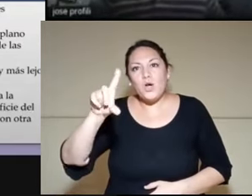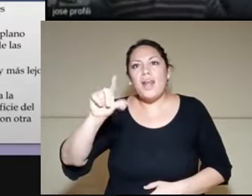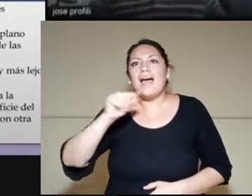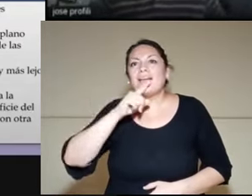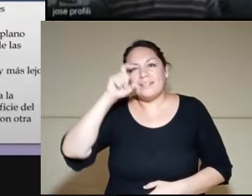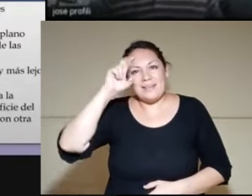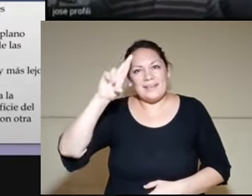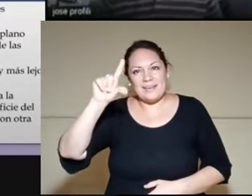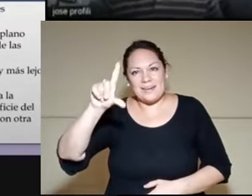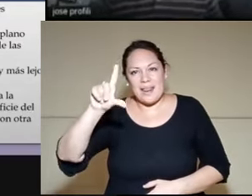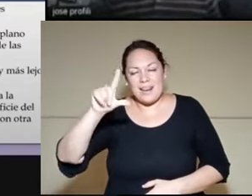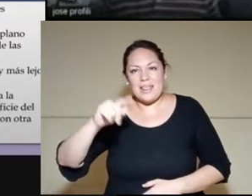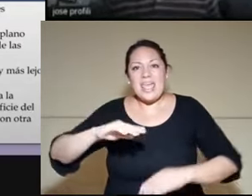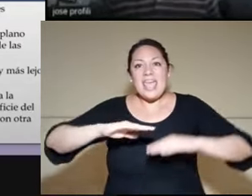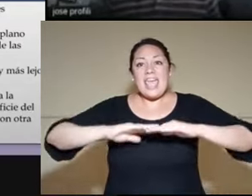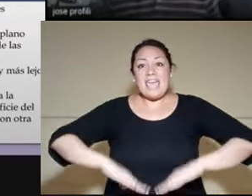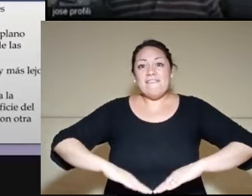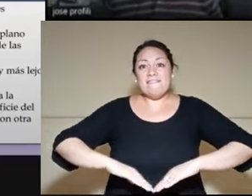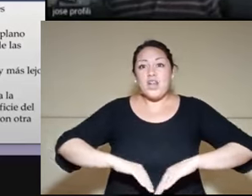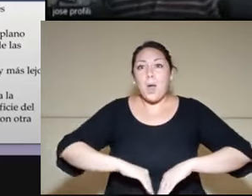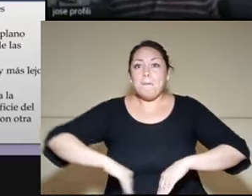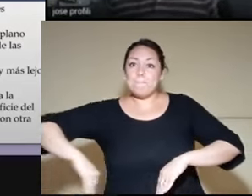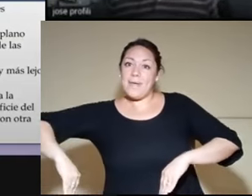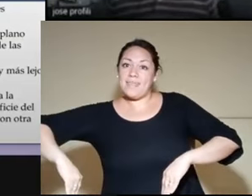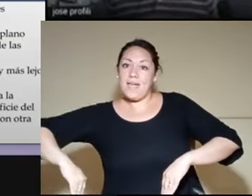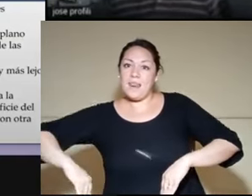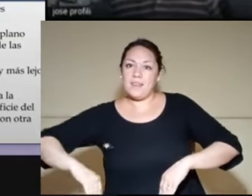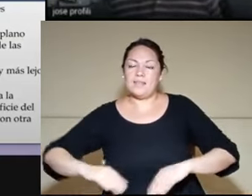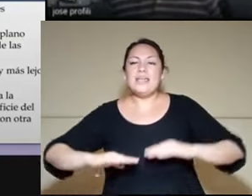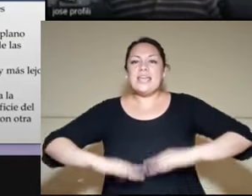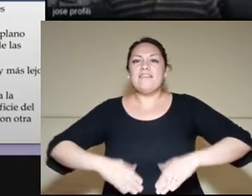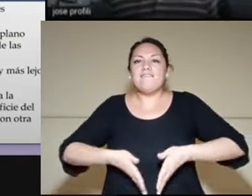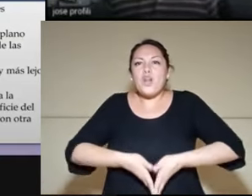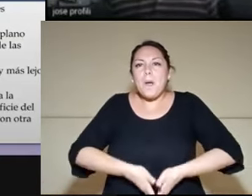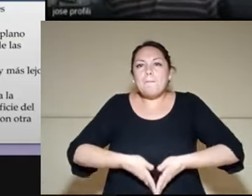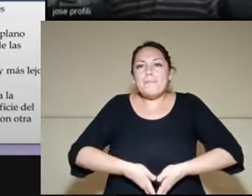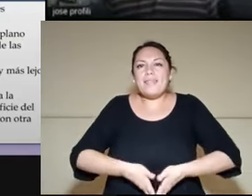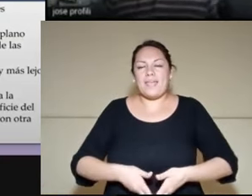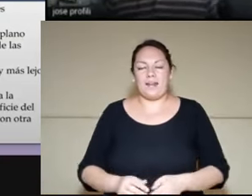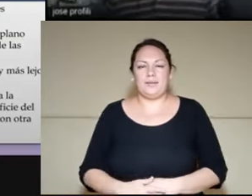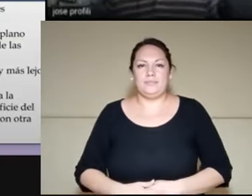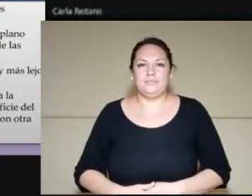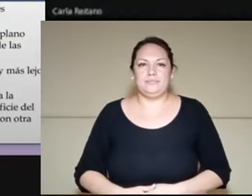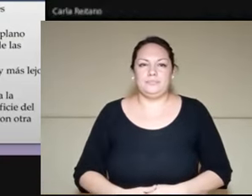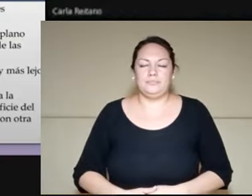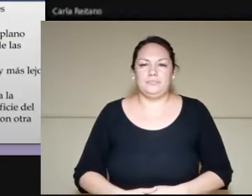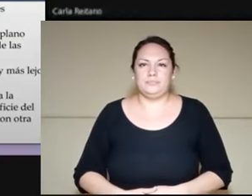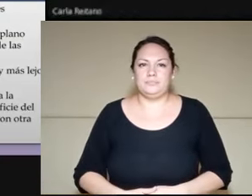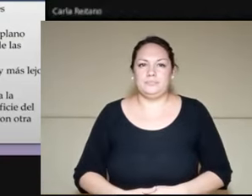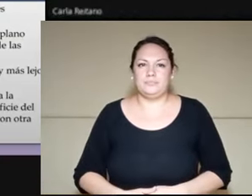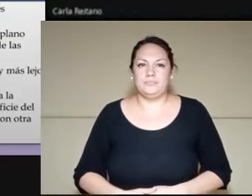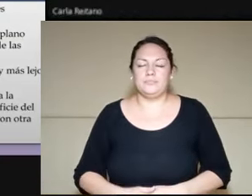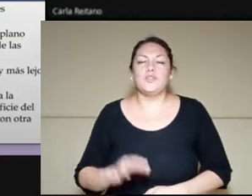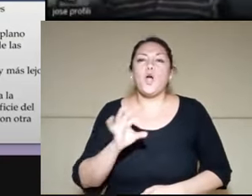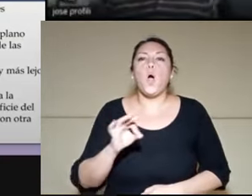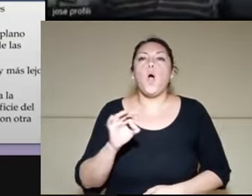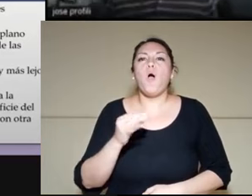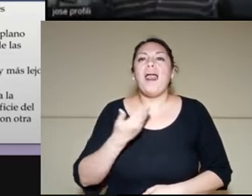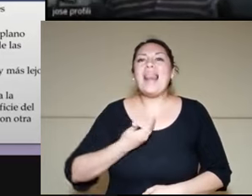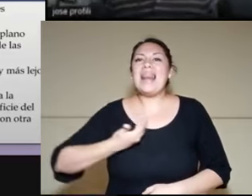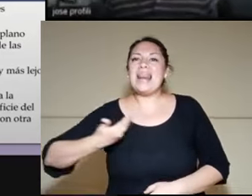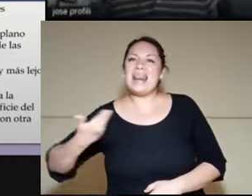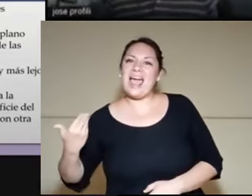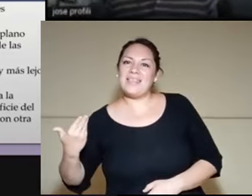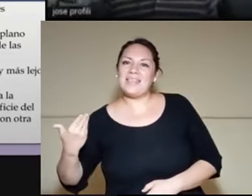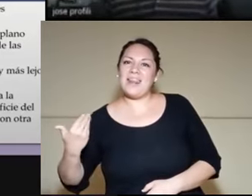afuera. Inferomedial quiere decir que está en la parte inferior y hacia la línea media. También puedo tener inferolateral,